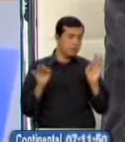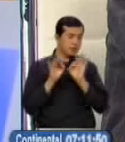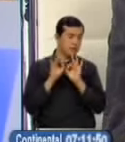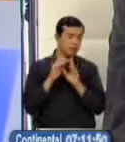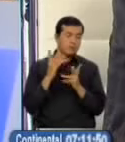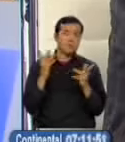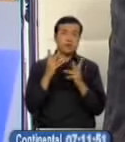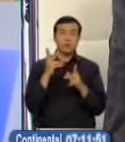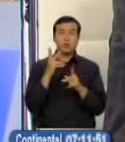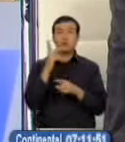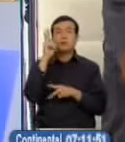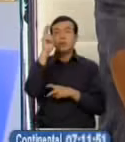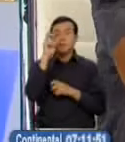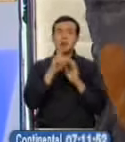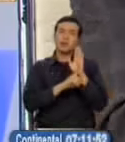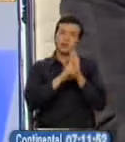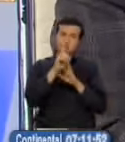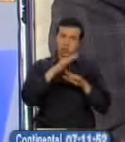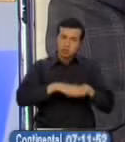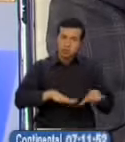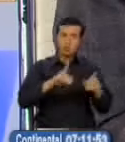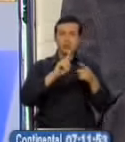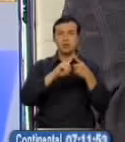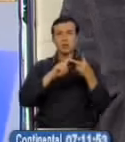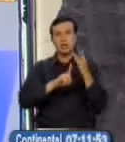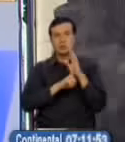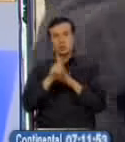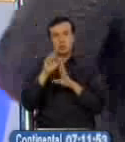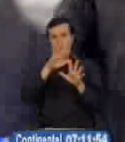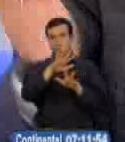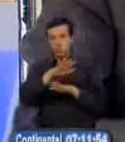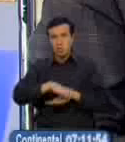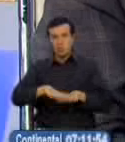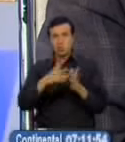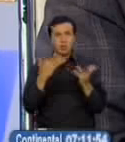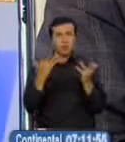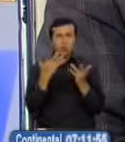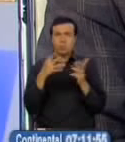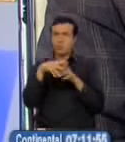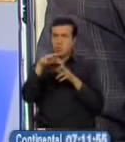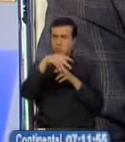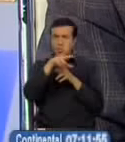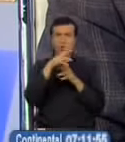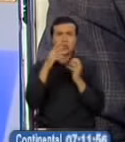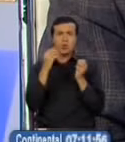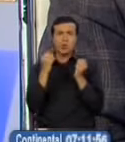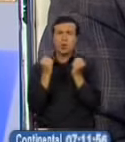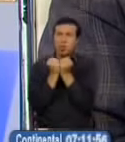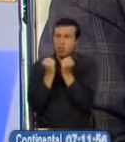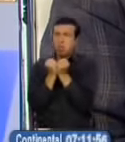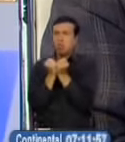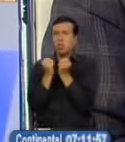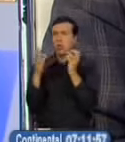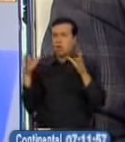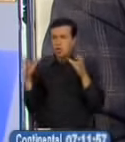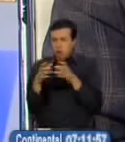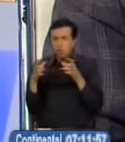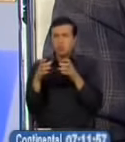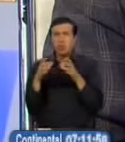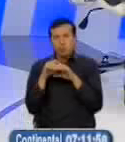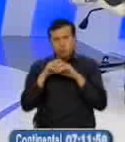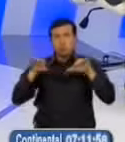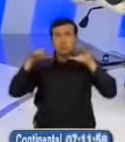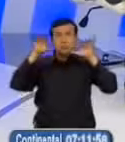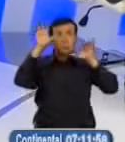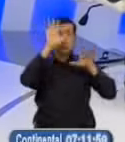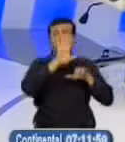que es el concepto de desarrollo local, desarrollo territorial, incluso para descongestionar el poder político en el país. ¿Ustedes qué proponen en